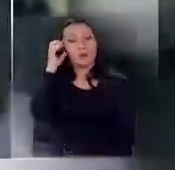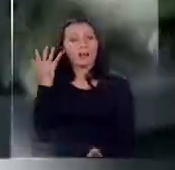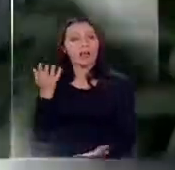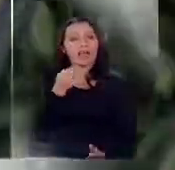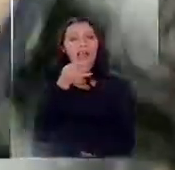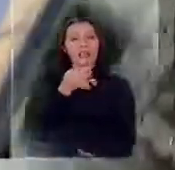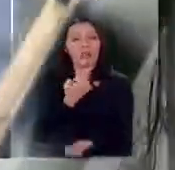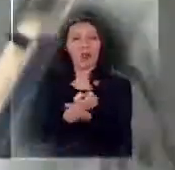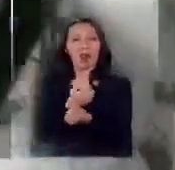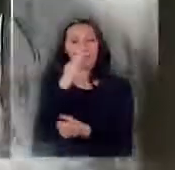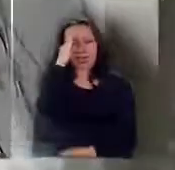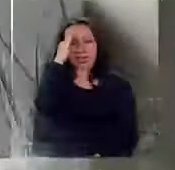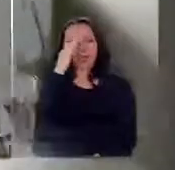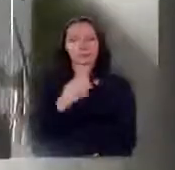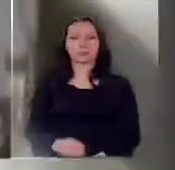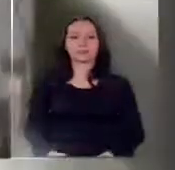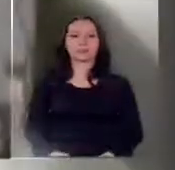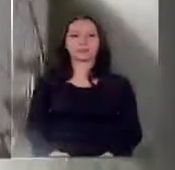Carabineros respecto a este caso.